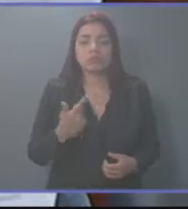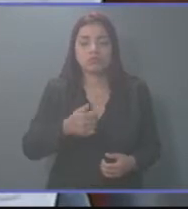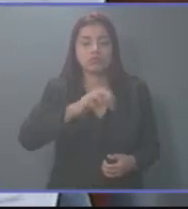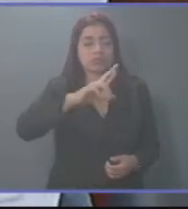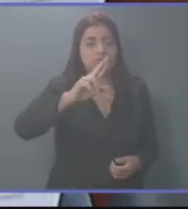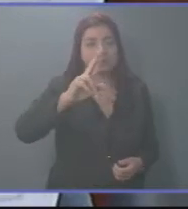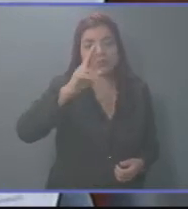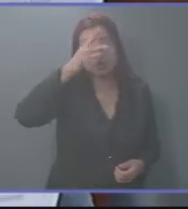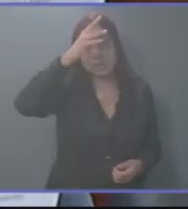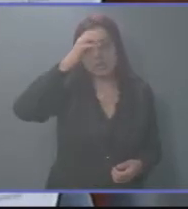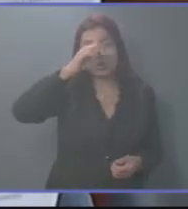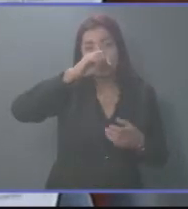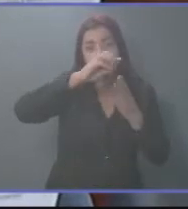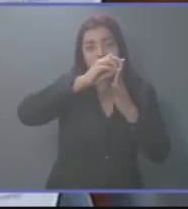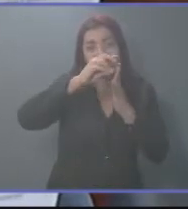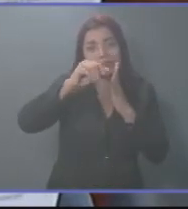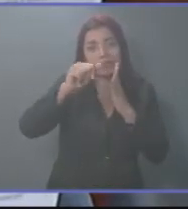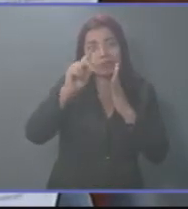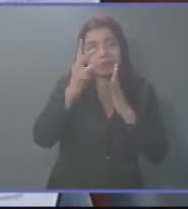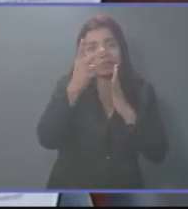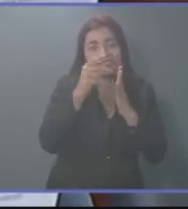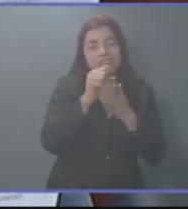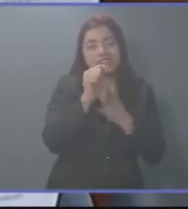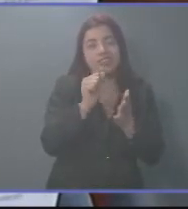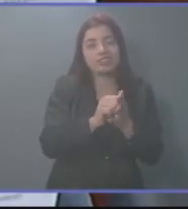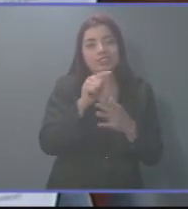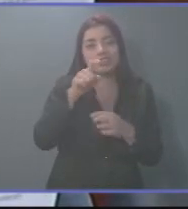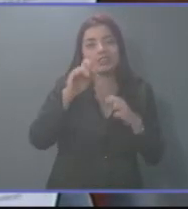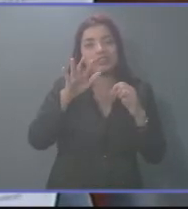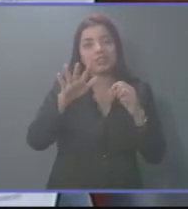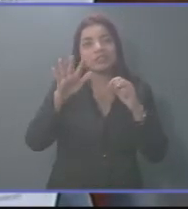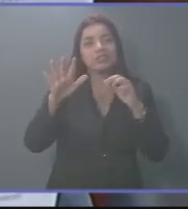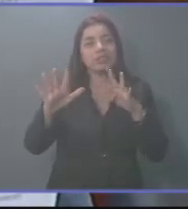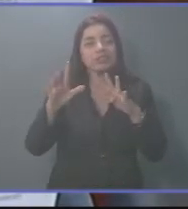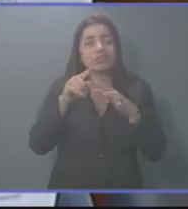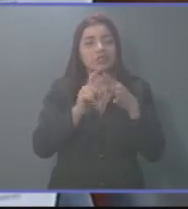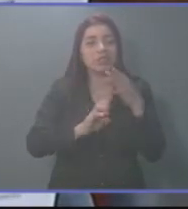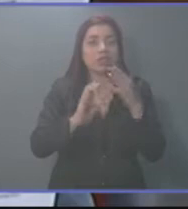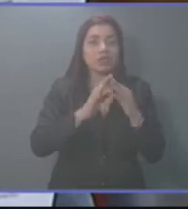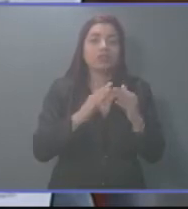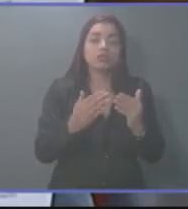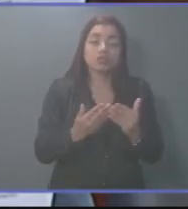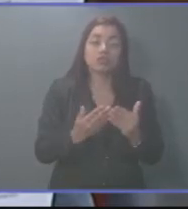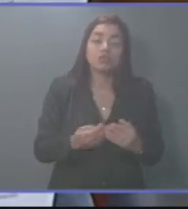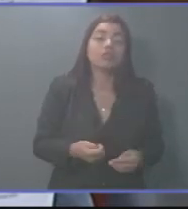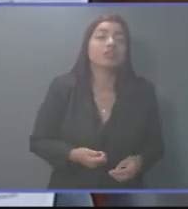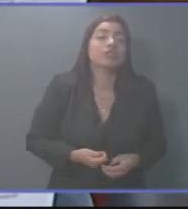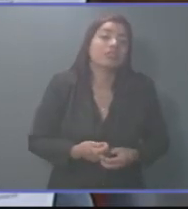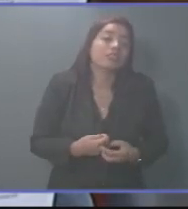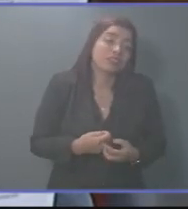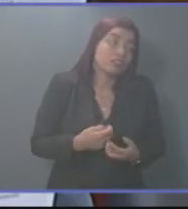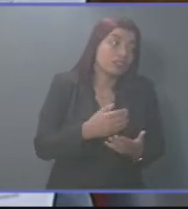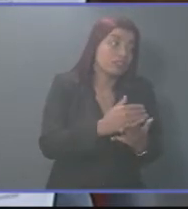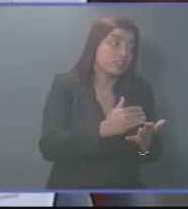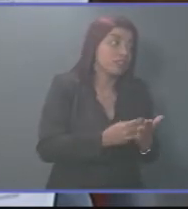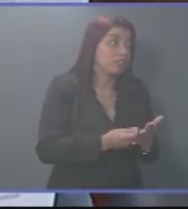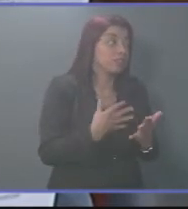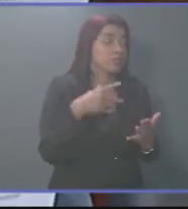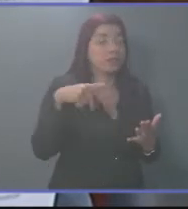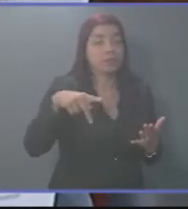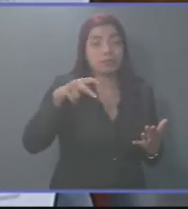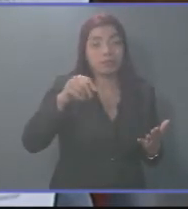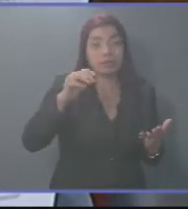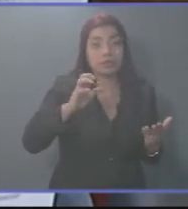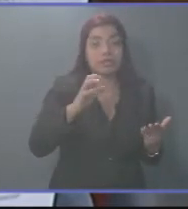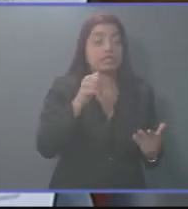Romanos 2. Que el artículo 159 de la Constitución establece que la Policía Nacional Civil tendrá